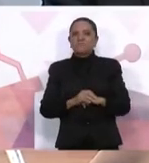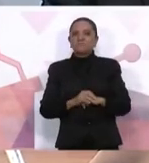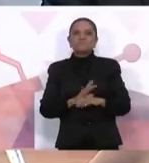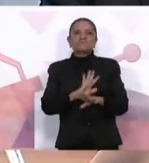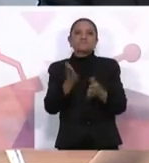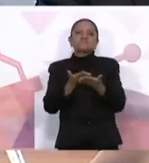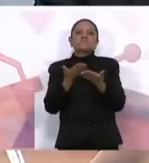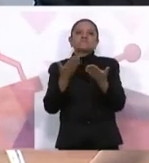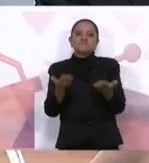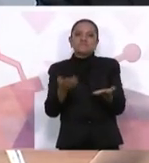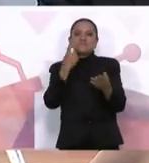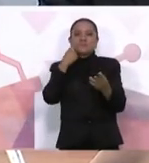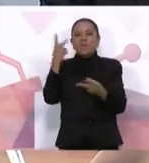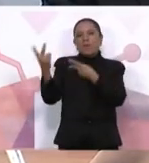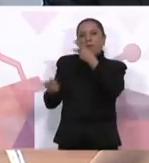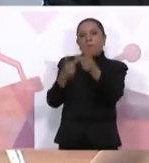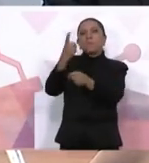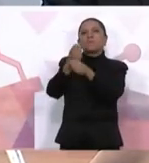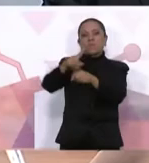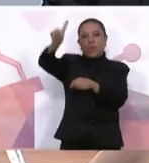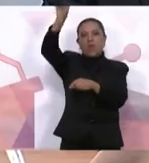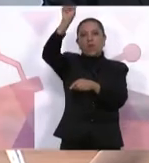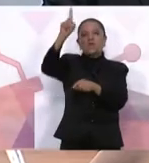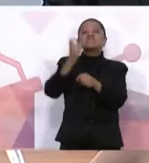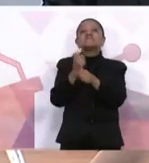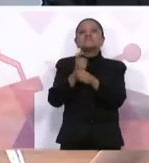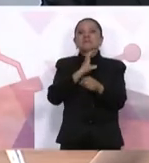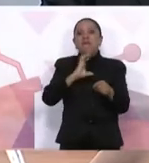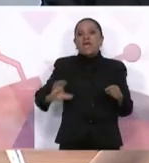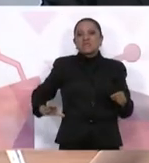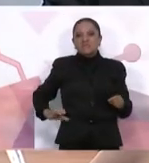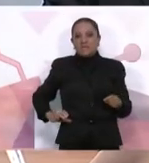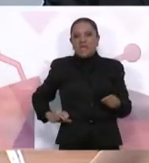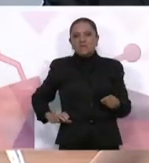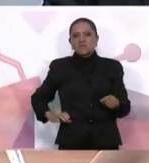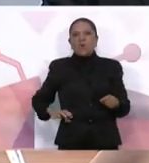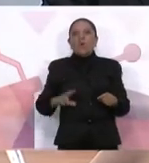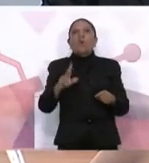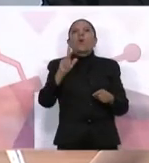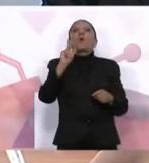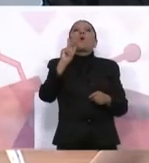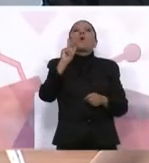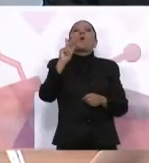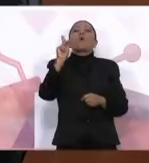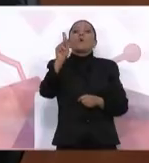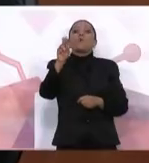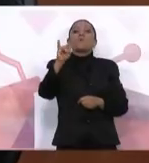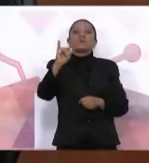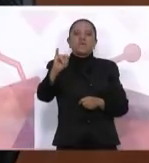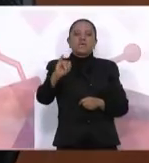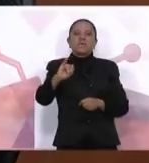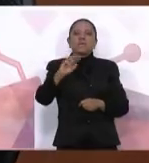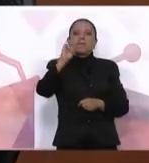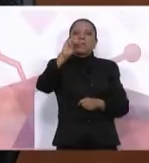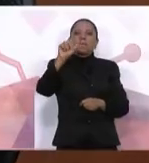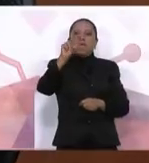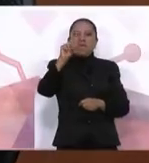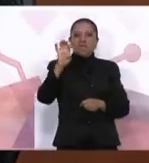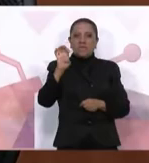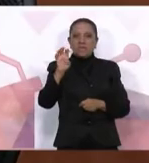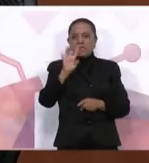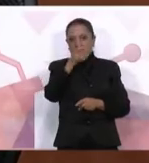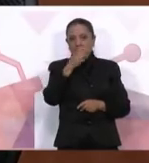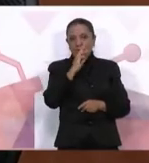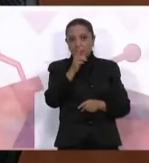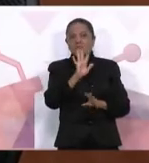primero que pide la palabra es el candidato del partido revolucionario estacional jorge meade ocaranza tenemos en morelos 35% de